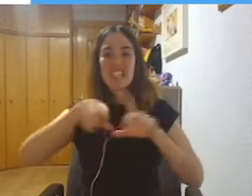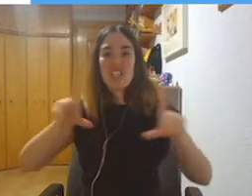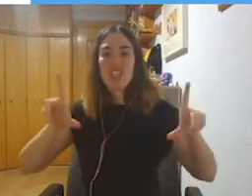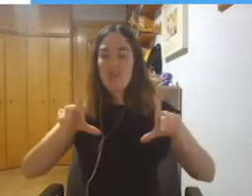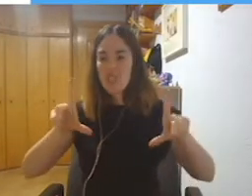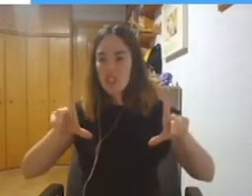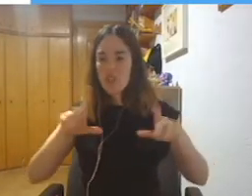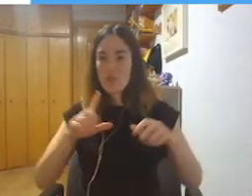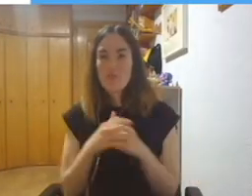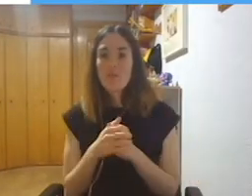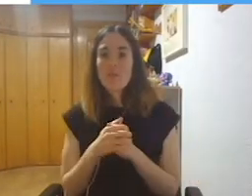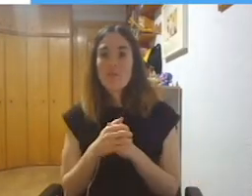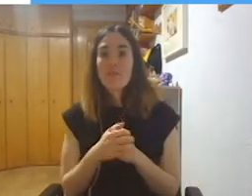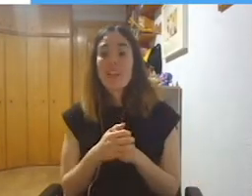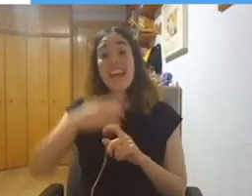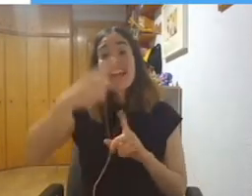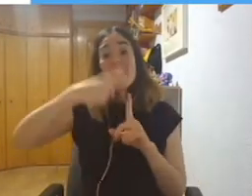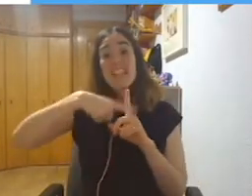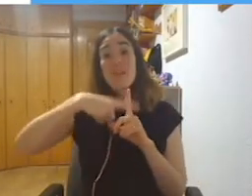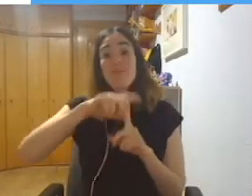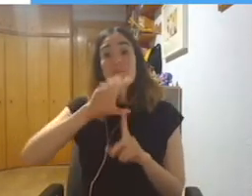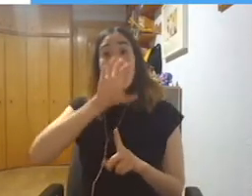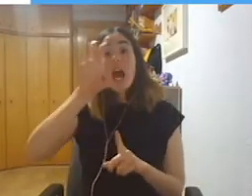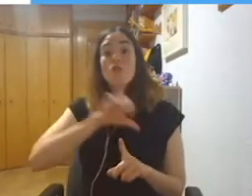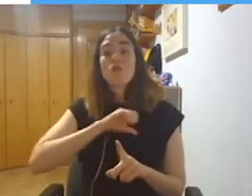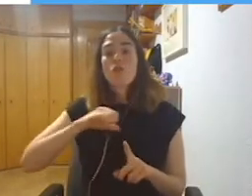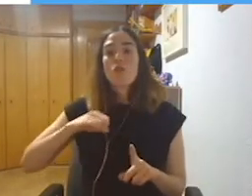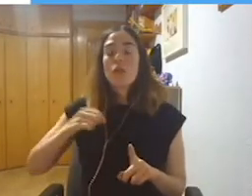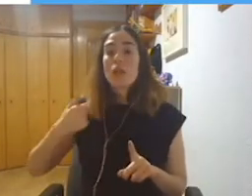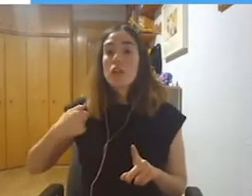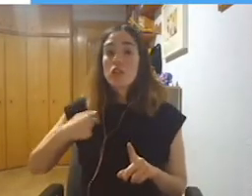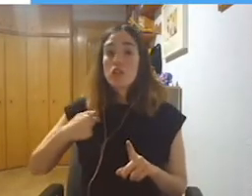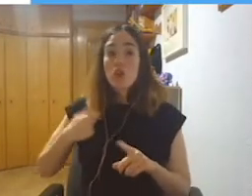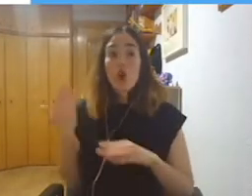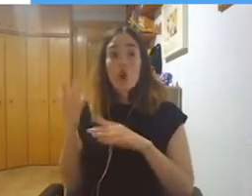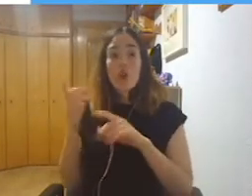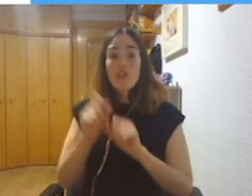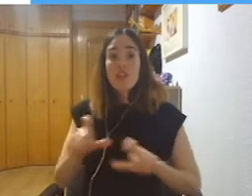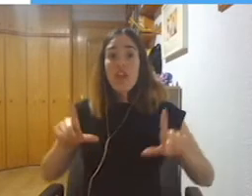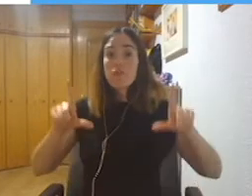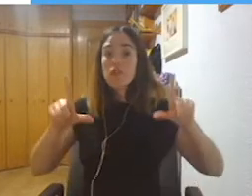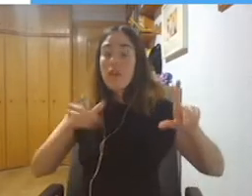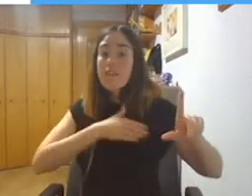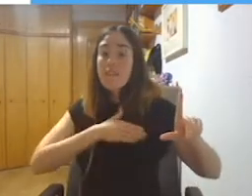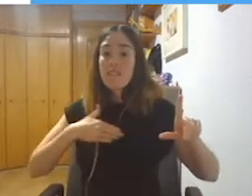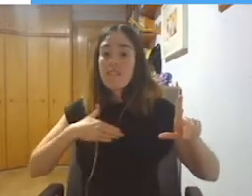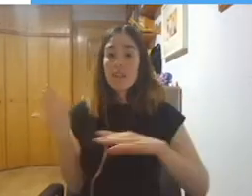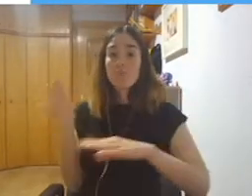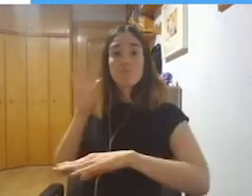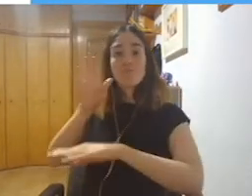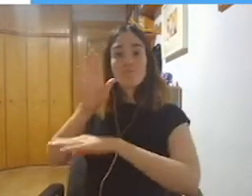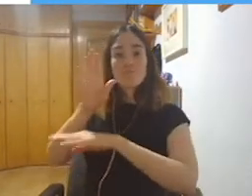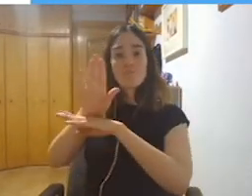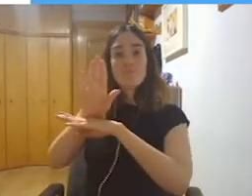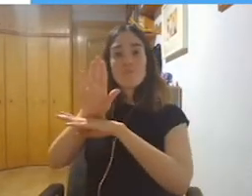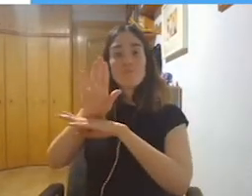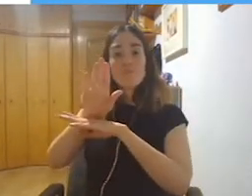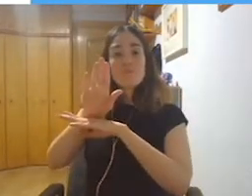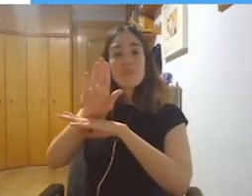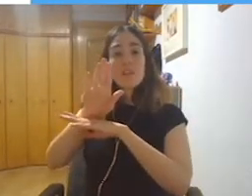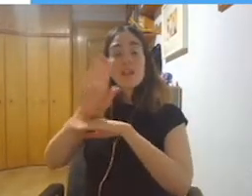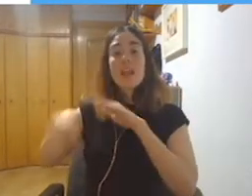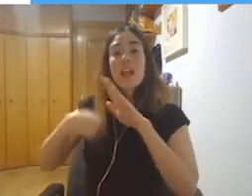televisión. Ya a nivel autonómico me he permitido en esta diapositiva destacar el caso de la Ley